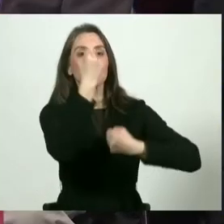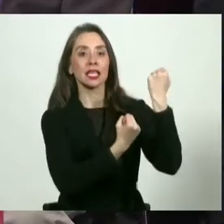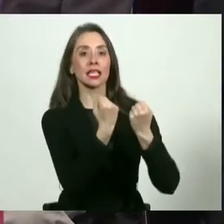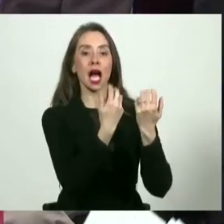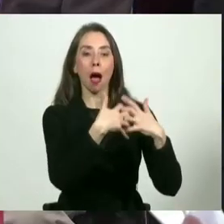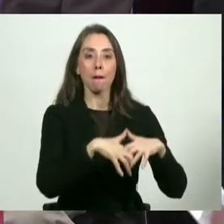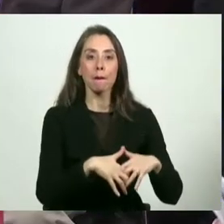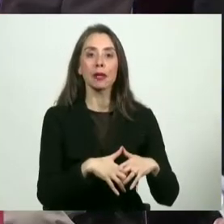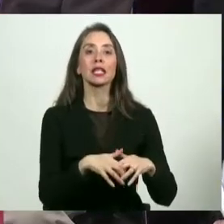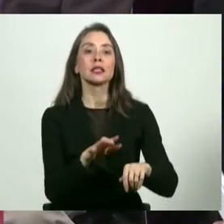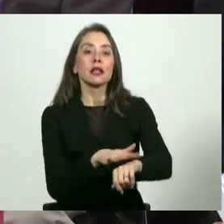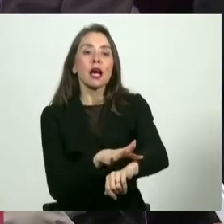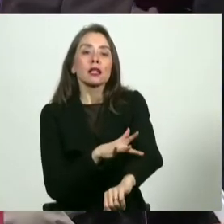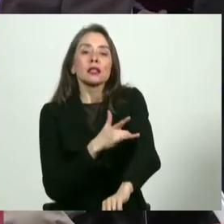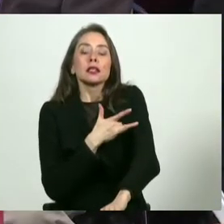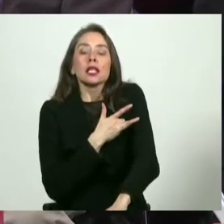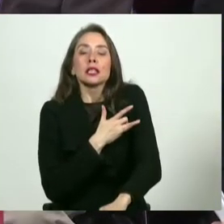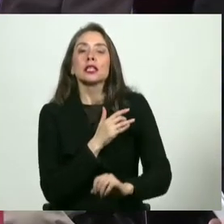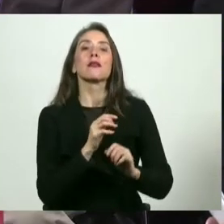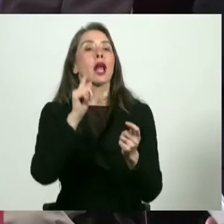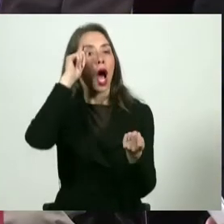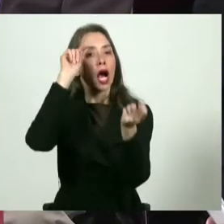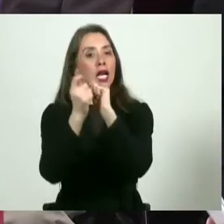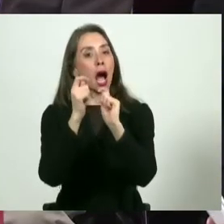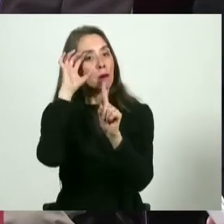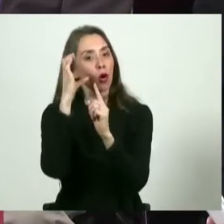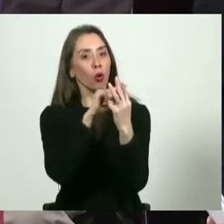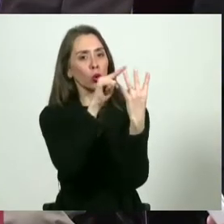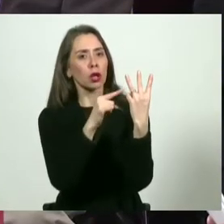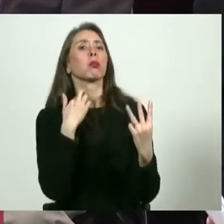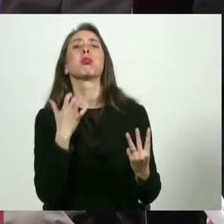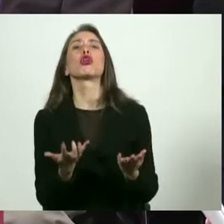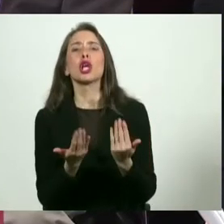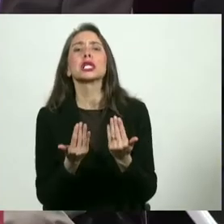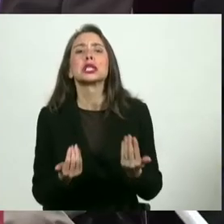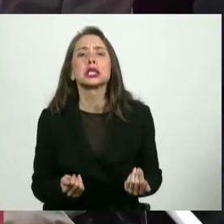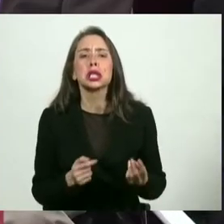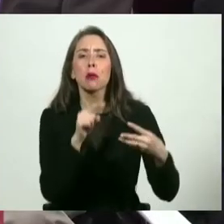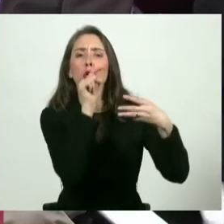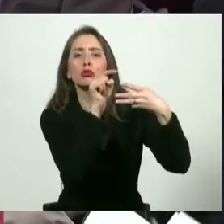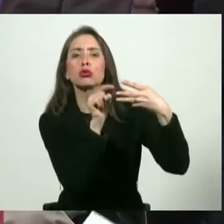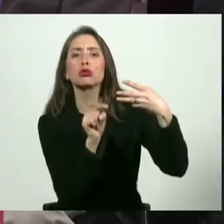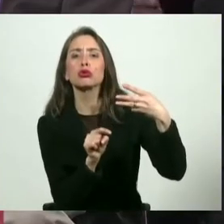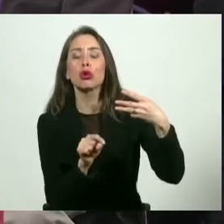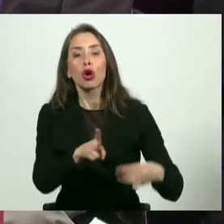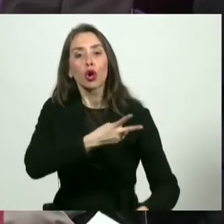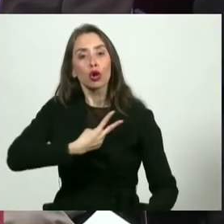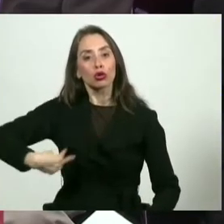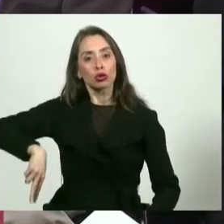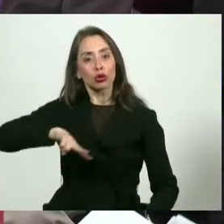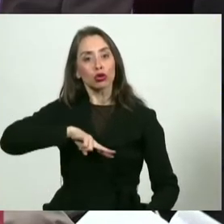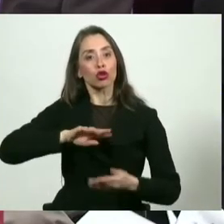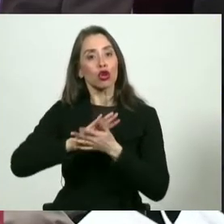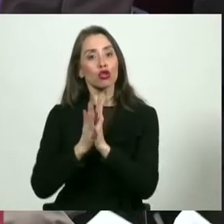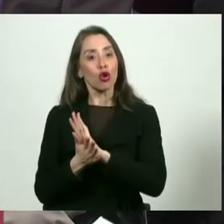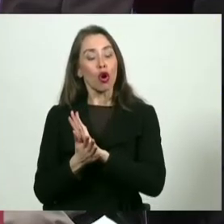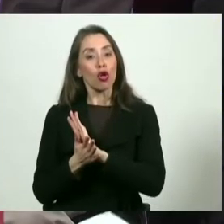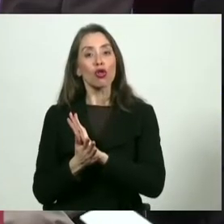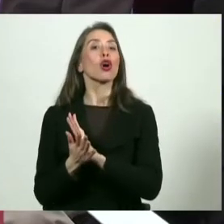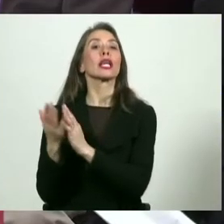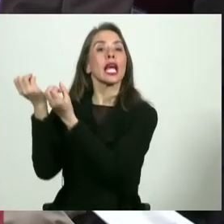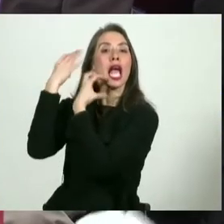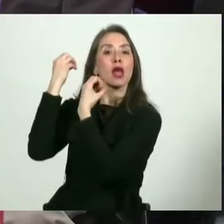empresa, sensibilizar, cambio cultural. ¿Por qué necesitamos eso? Porque nosotros todos somos producto de